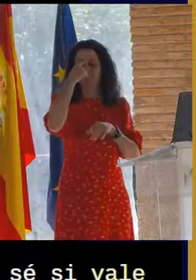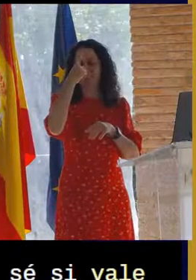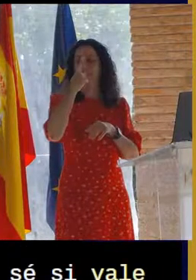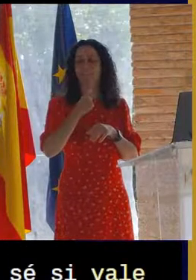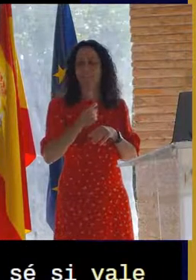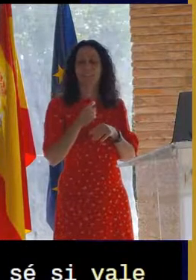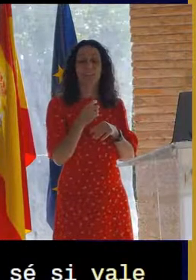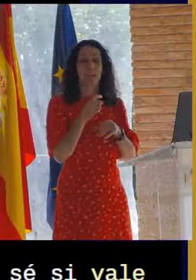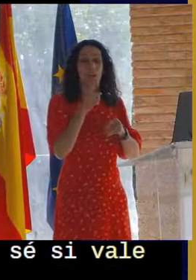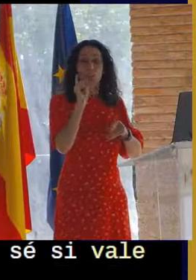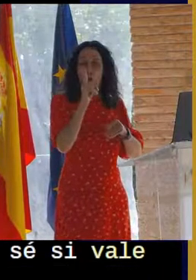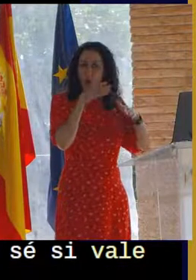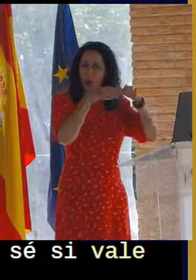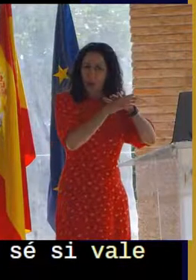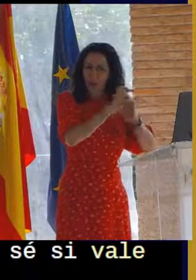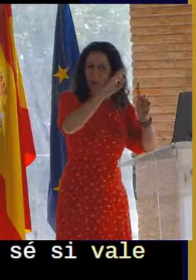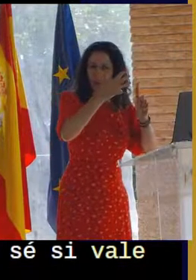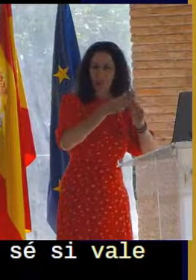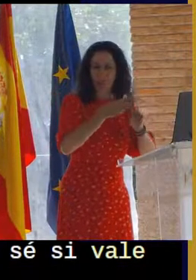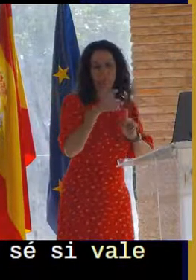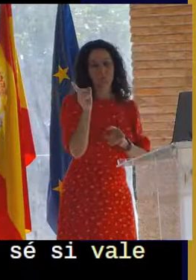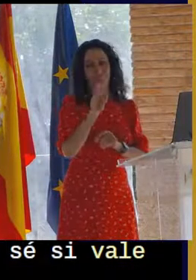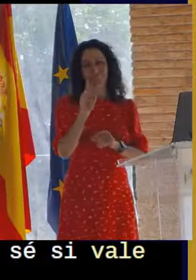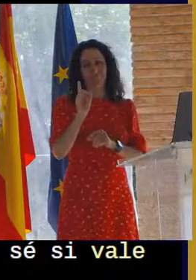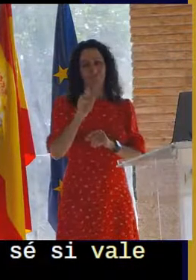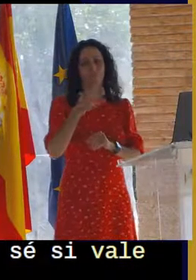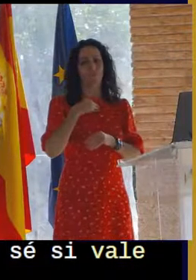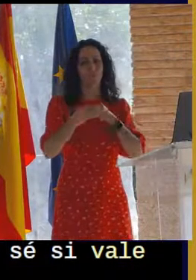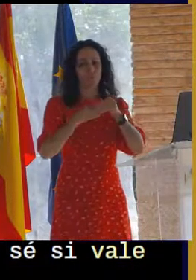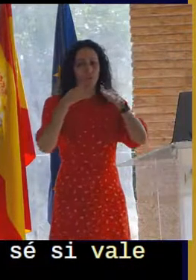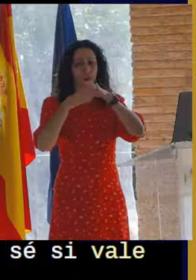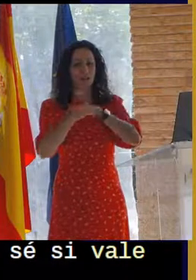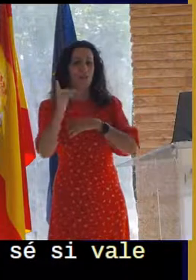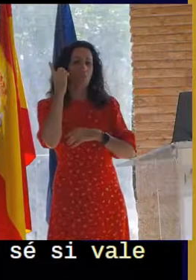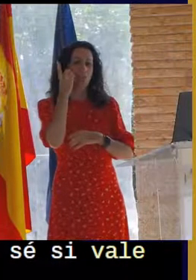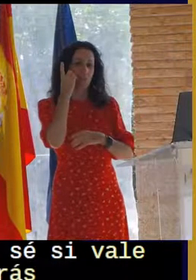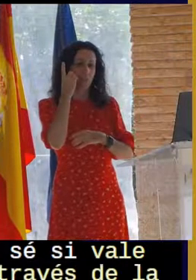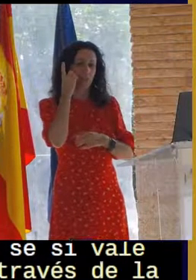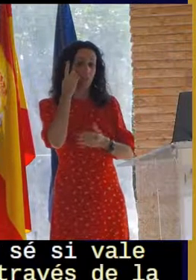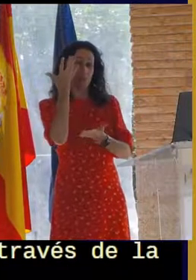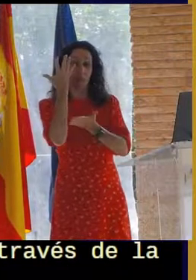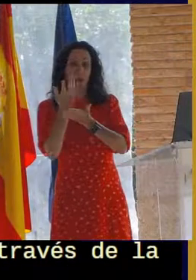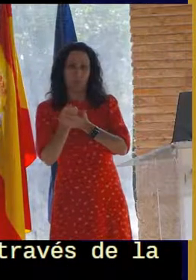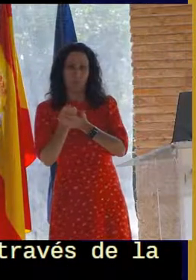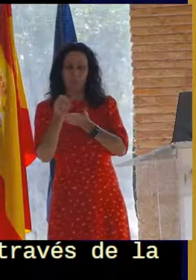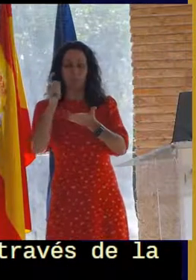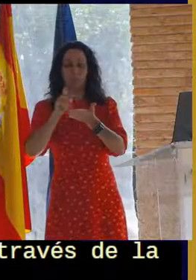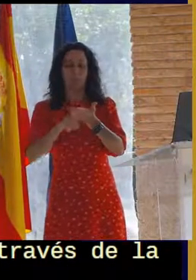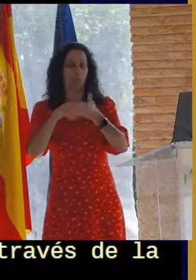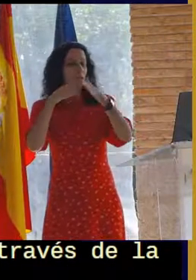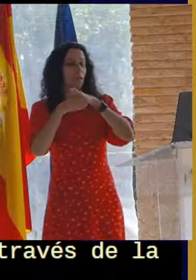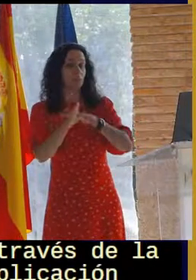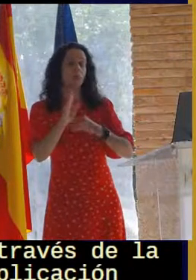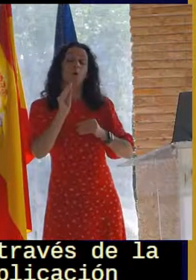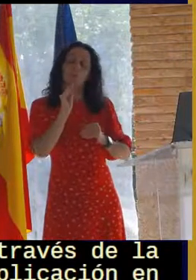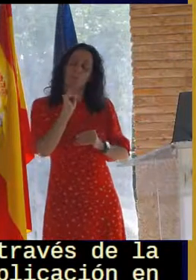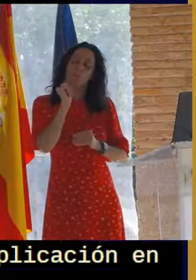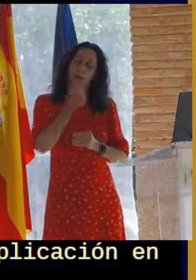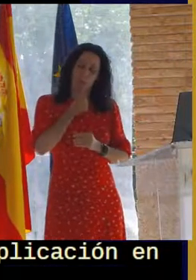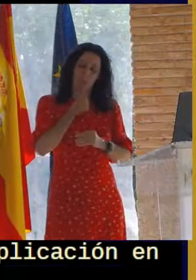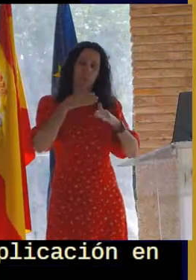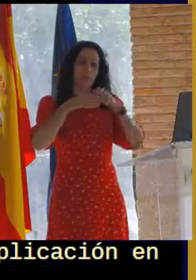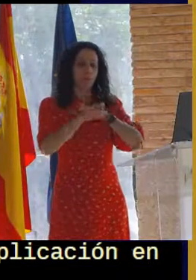Ay Perdona e solamente bueno no se no solo se accede a través de la página web también se acede a través de una aplicación en el